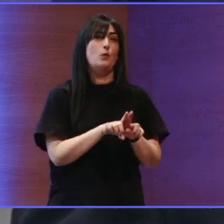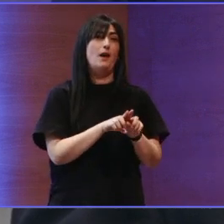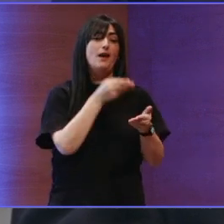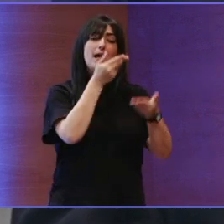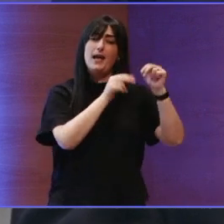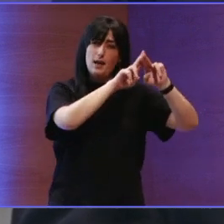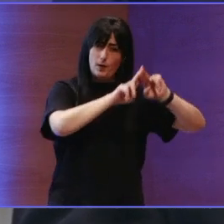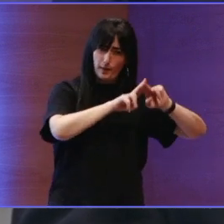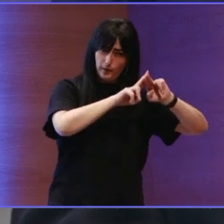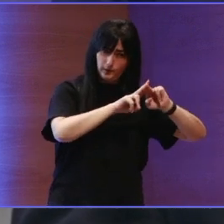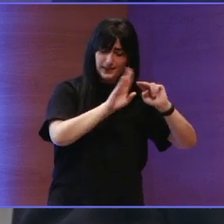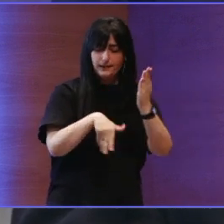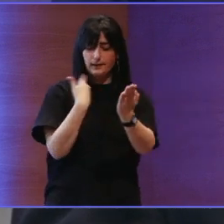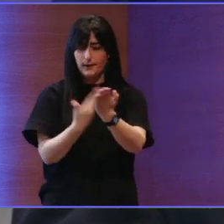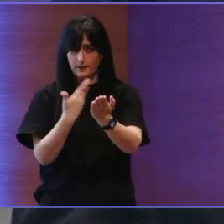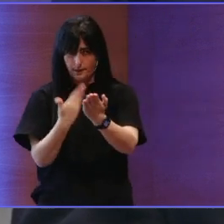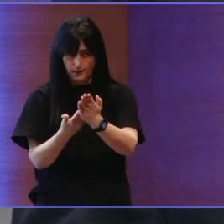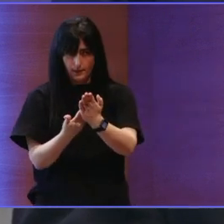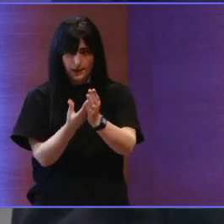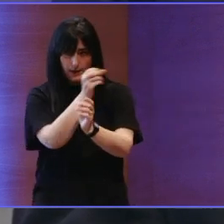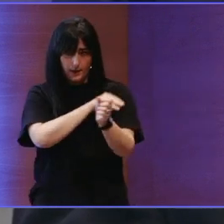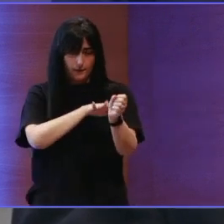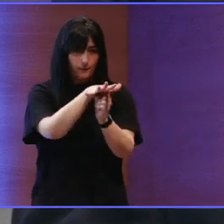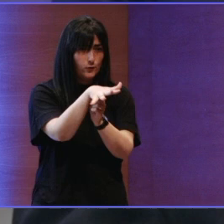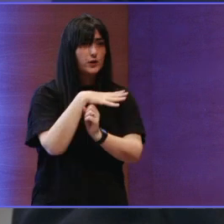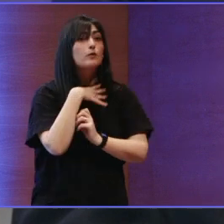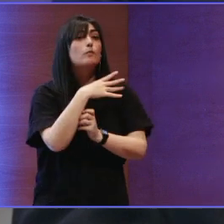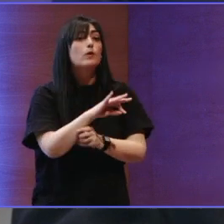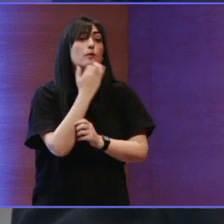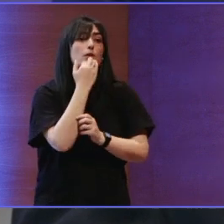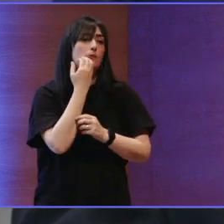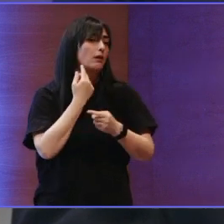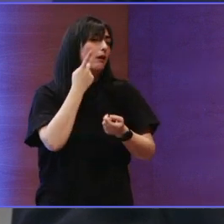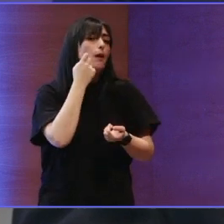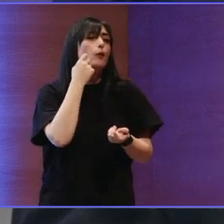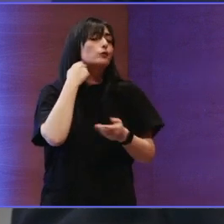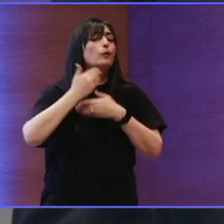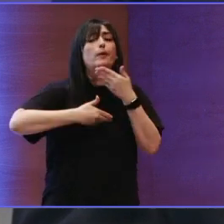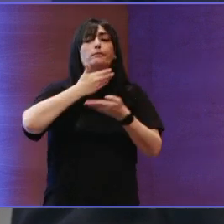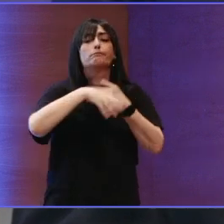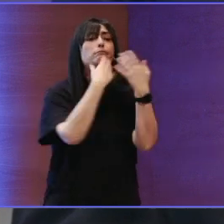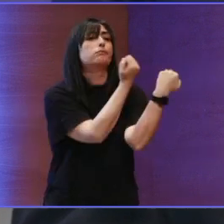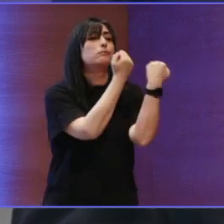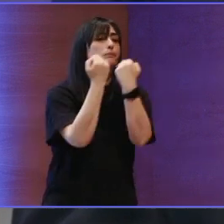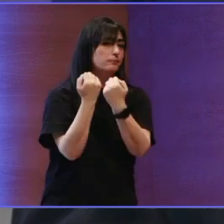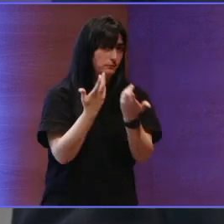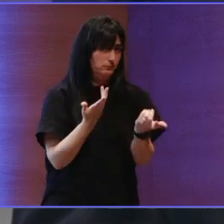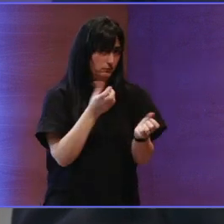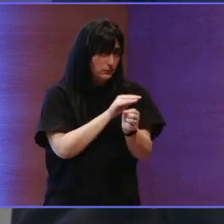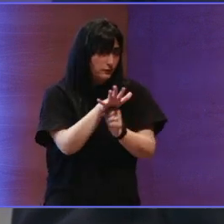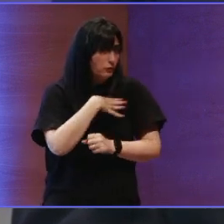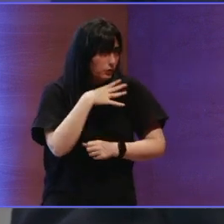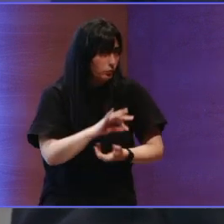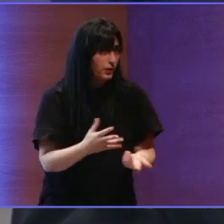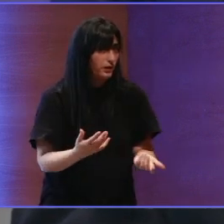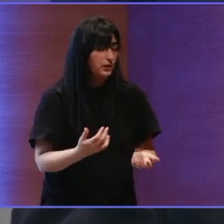la evidencia es capaz de incidir sobre las inercias de administrativas no solo sobre las inercias administrativas Pero cómo